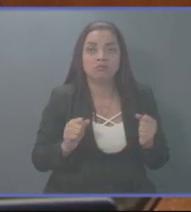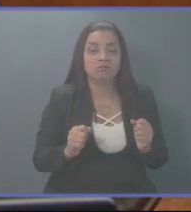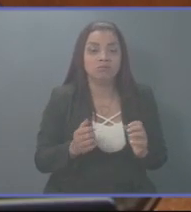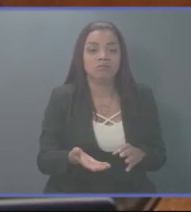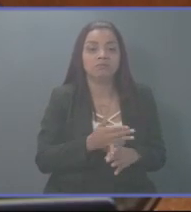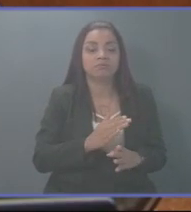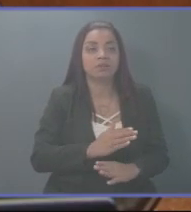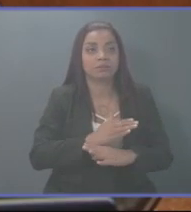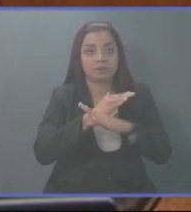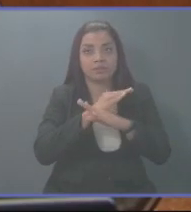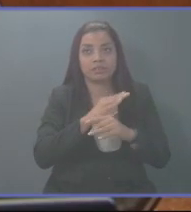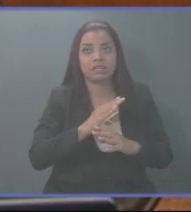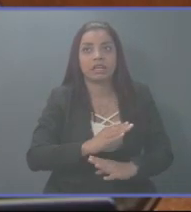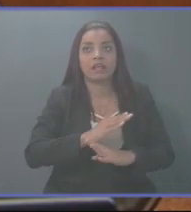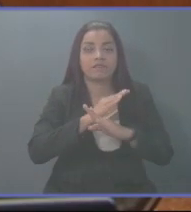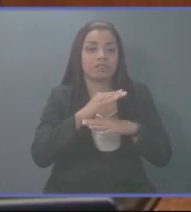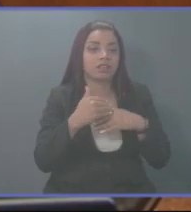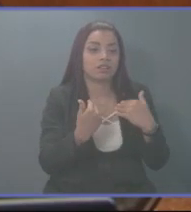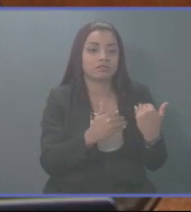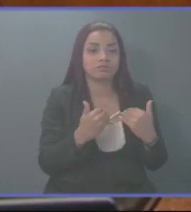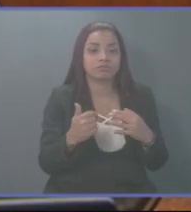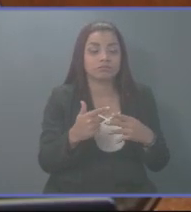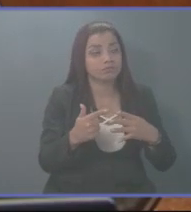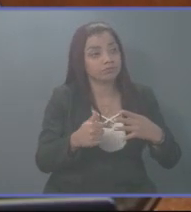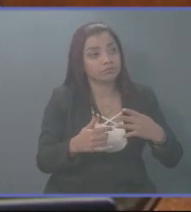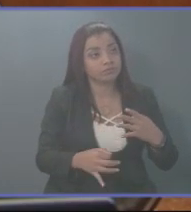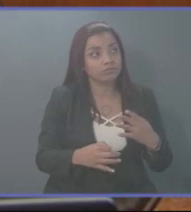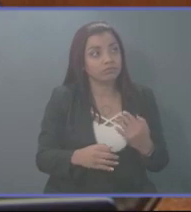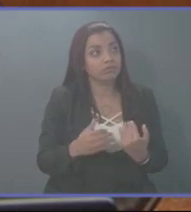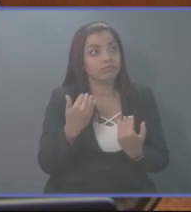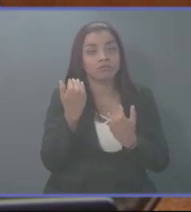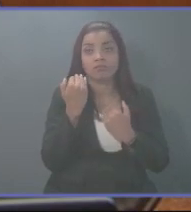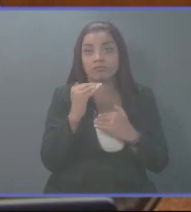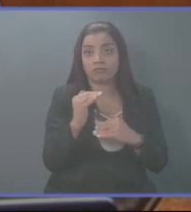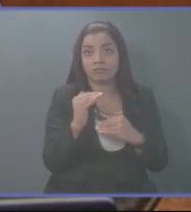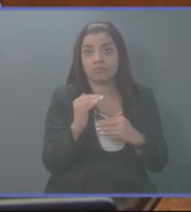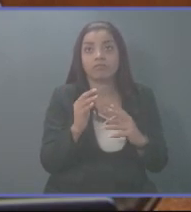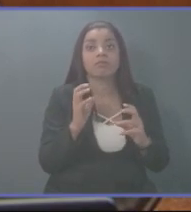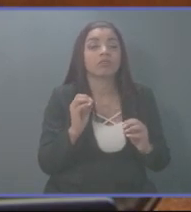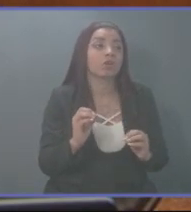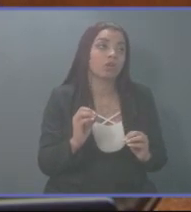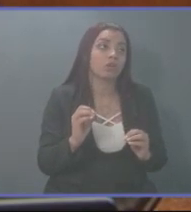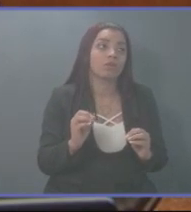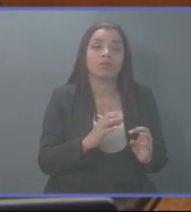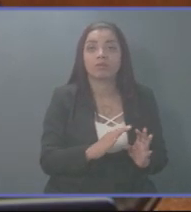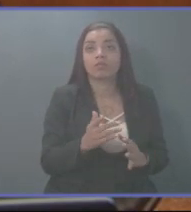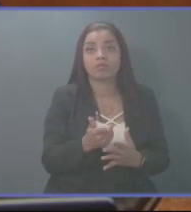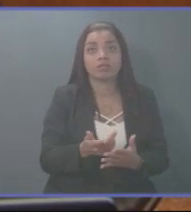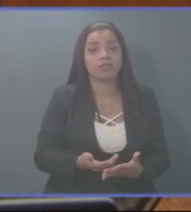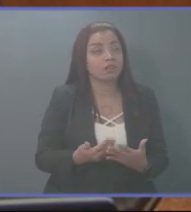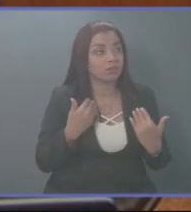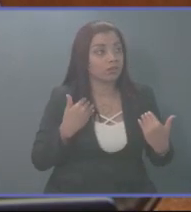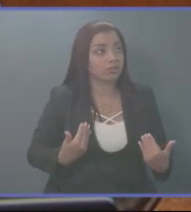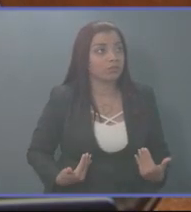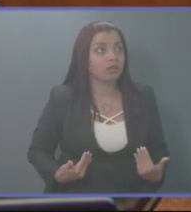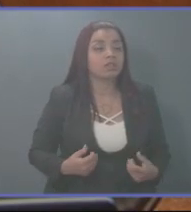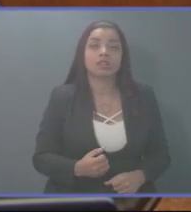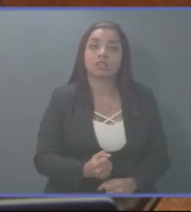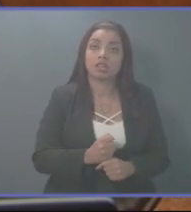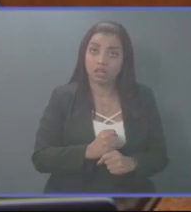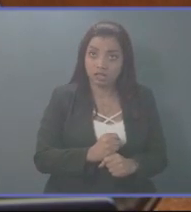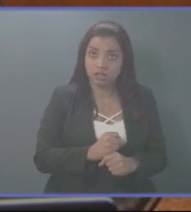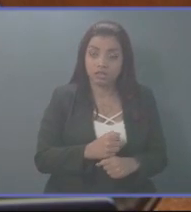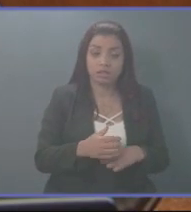prevenir y evitar limitaciones, restricciones o vulneraciones de los derechos humanos, garantizando